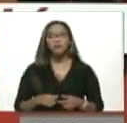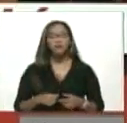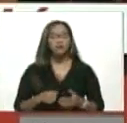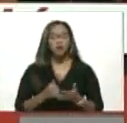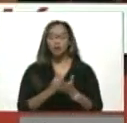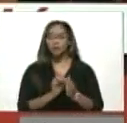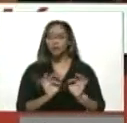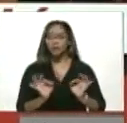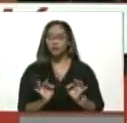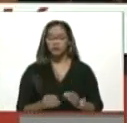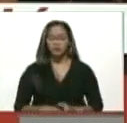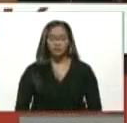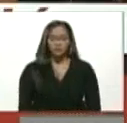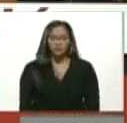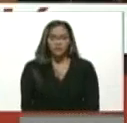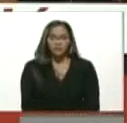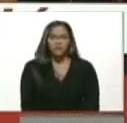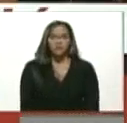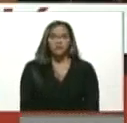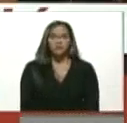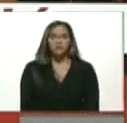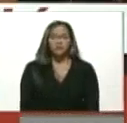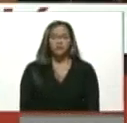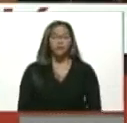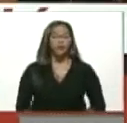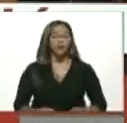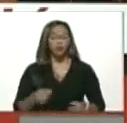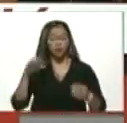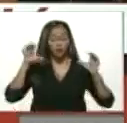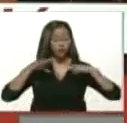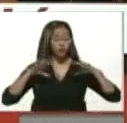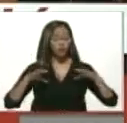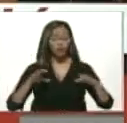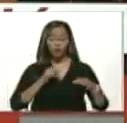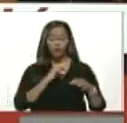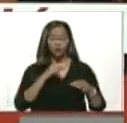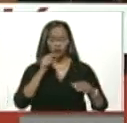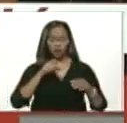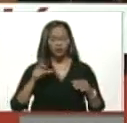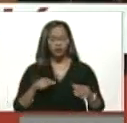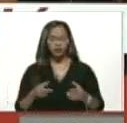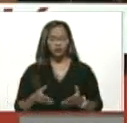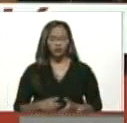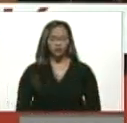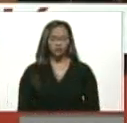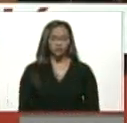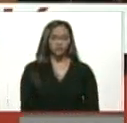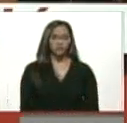afectación hasta ahora declarada. Pero con las lluvias y con todo esto, nuestra gente se alarma, pues. Mucha fortaleza.